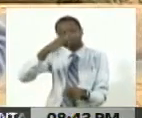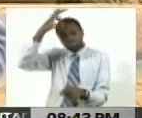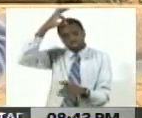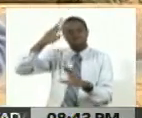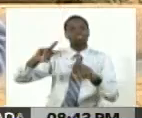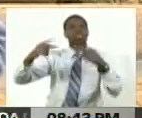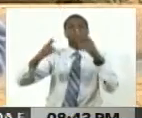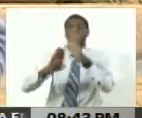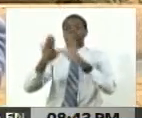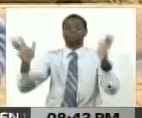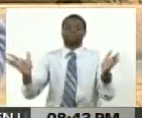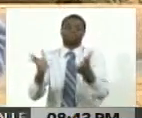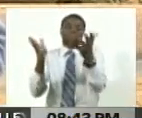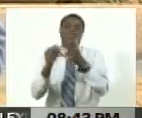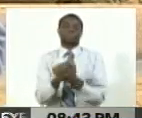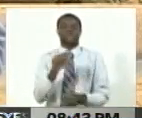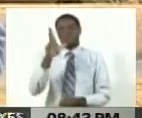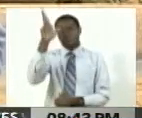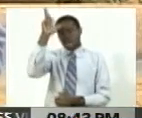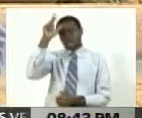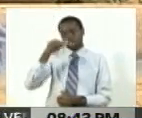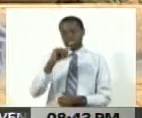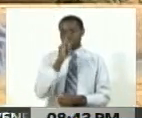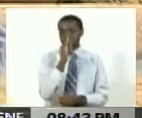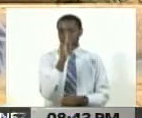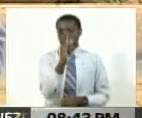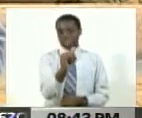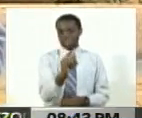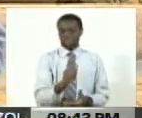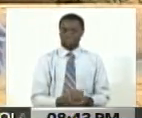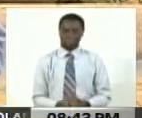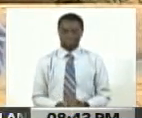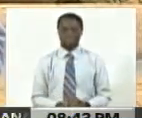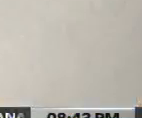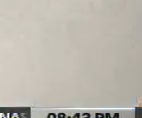Desde el Estado Falcón, Bianca Laguna, La Noticia.